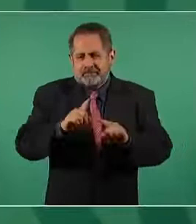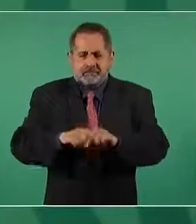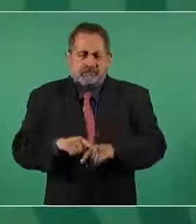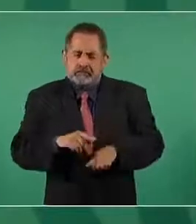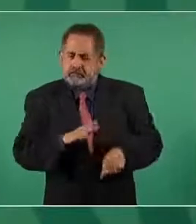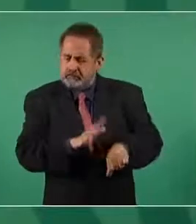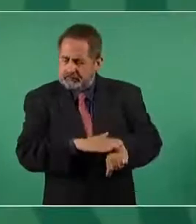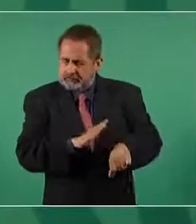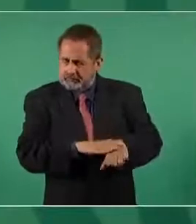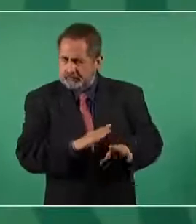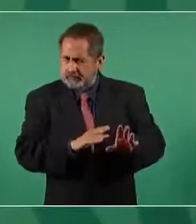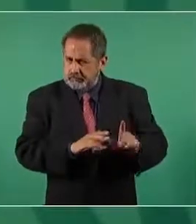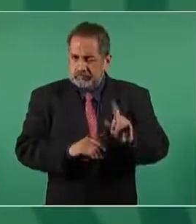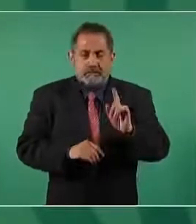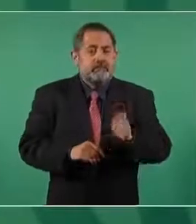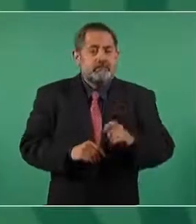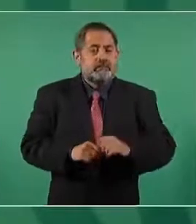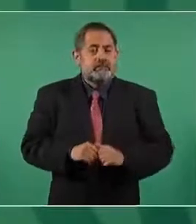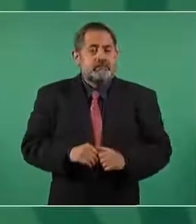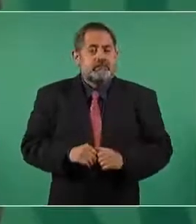porque para